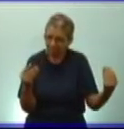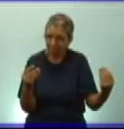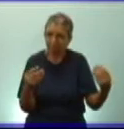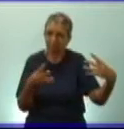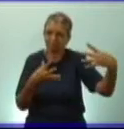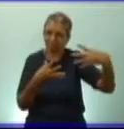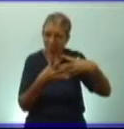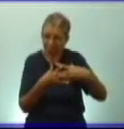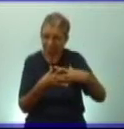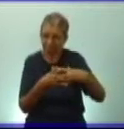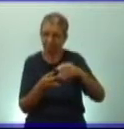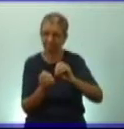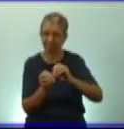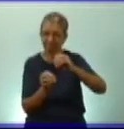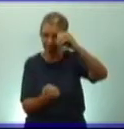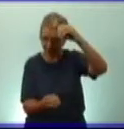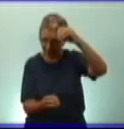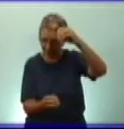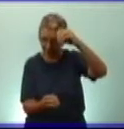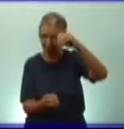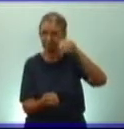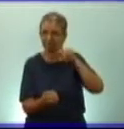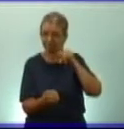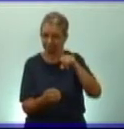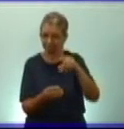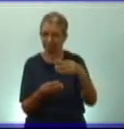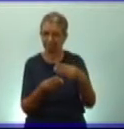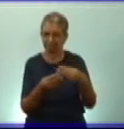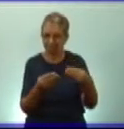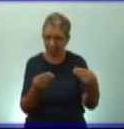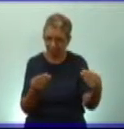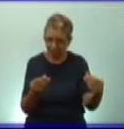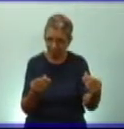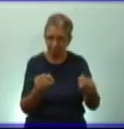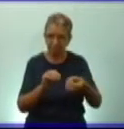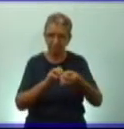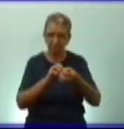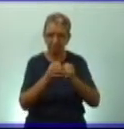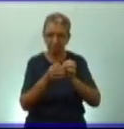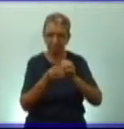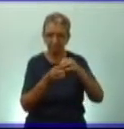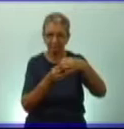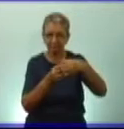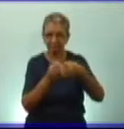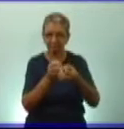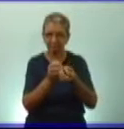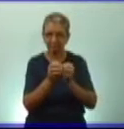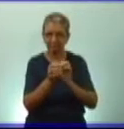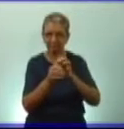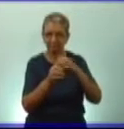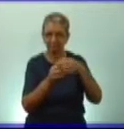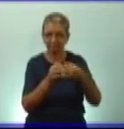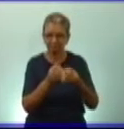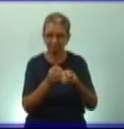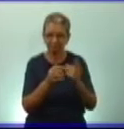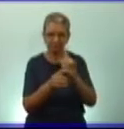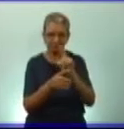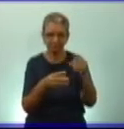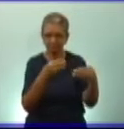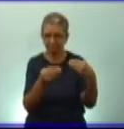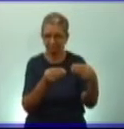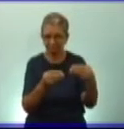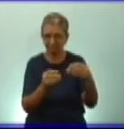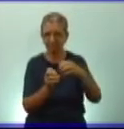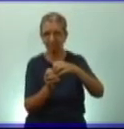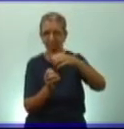es covalente polar, es decir, en las sustancias que son moleculares y que son óxidos no metálicos, es covalente polar.